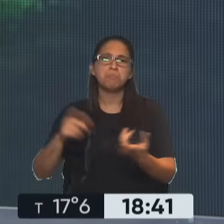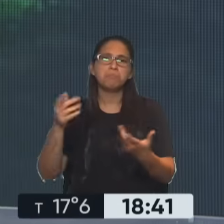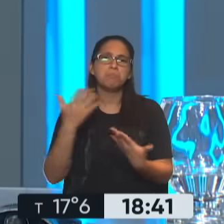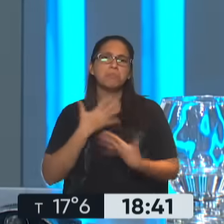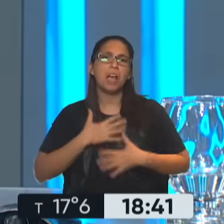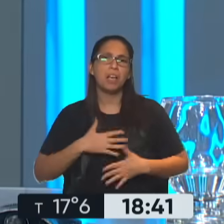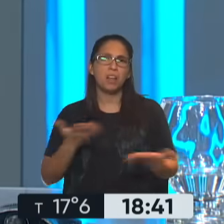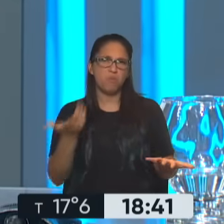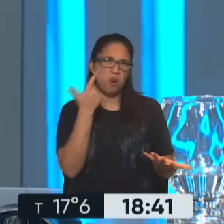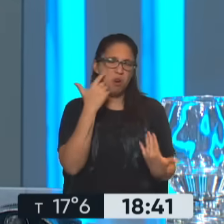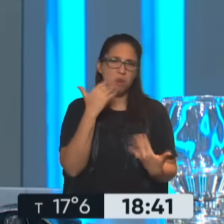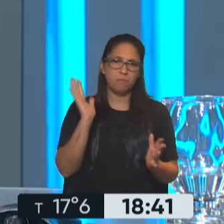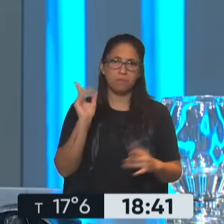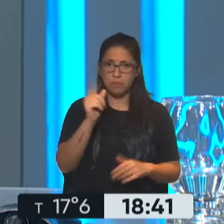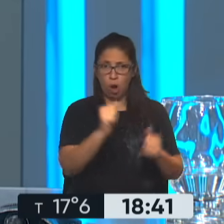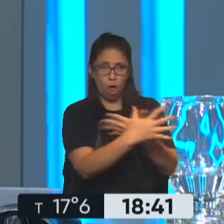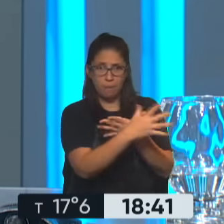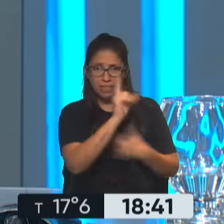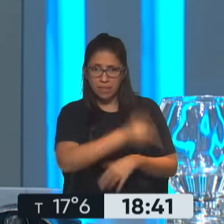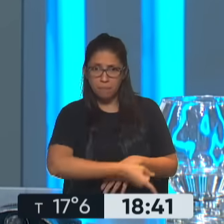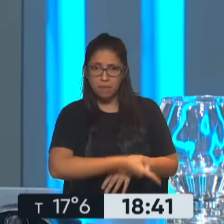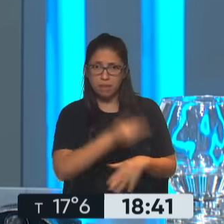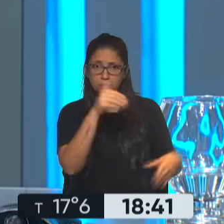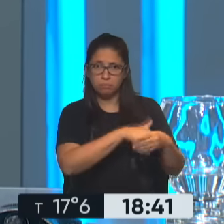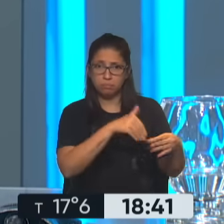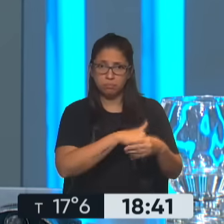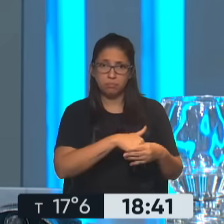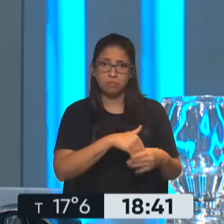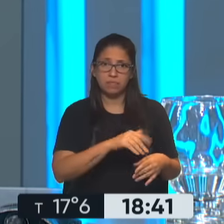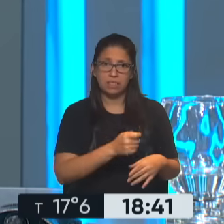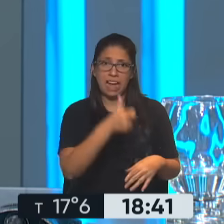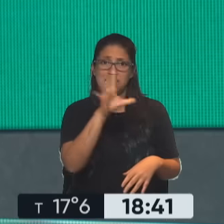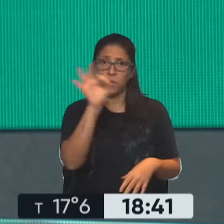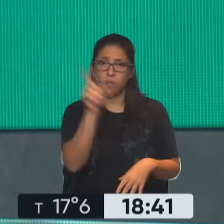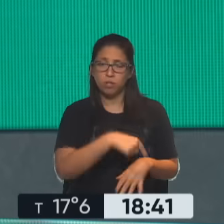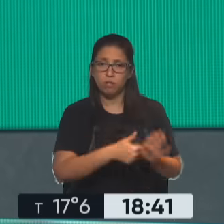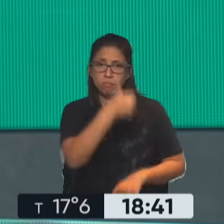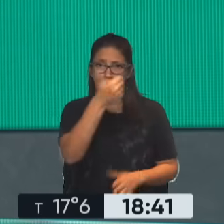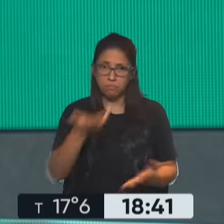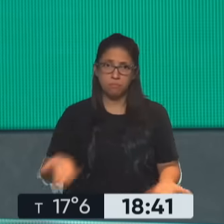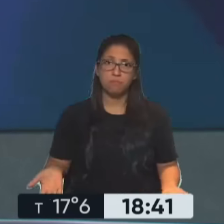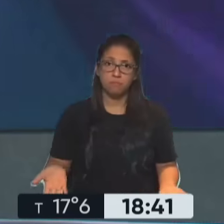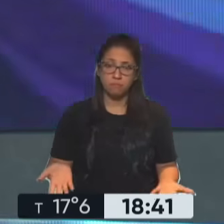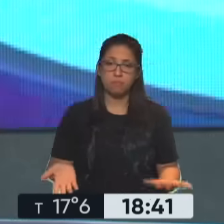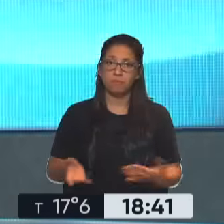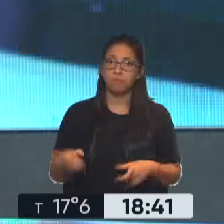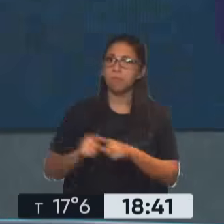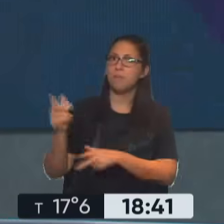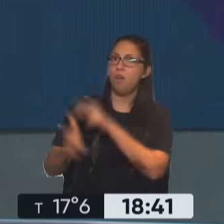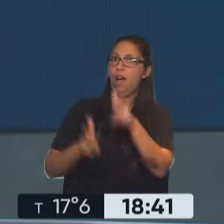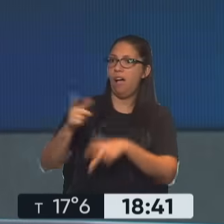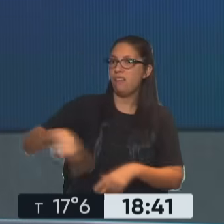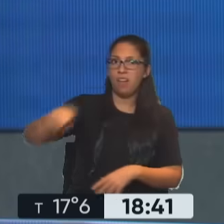en Lomas también creció el porcentaje de votación. Digo, el candidato de Lomas, Federico Termín, casi 50%. Pero también es cierto eso que dicen ustedes y